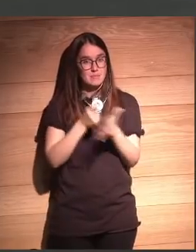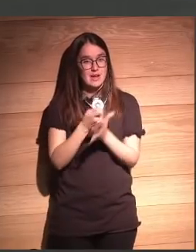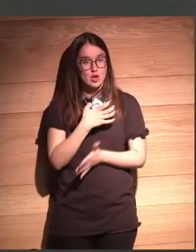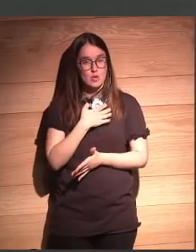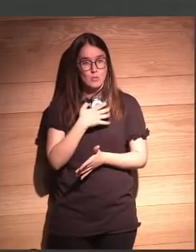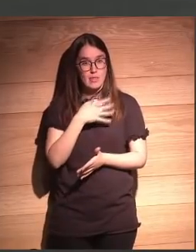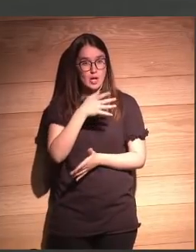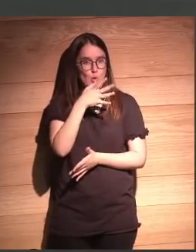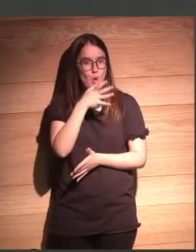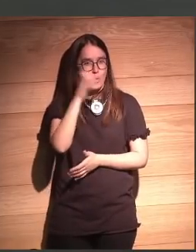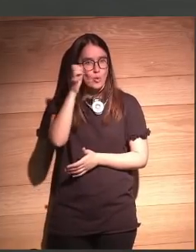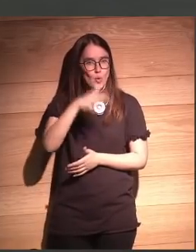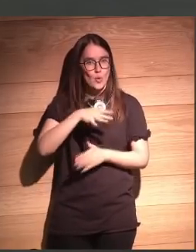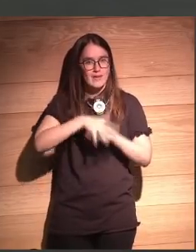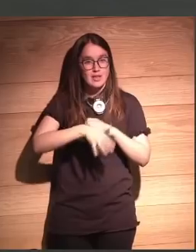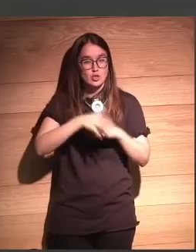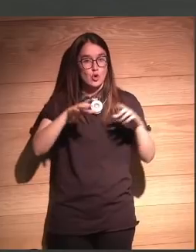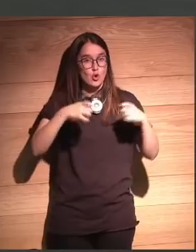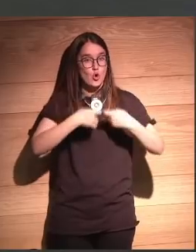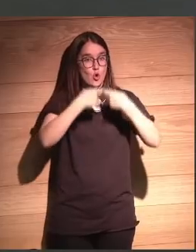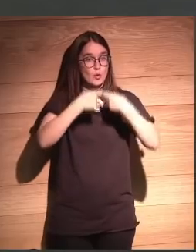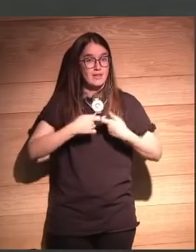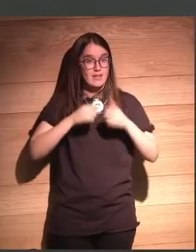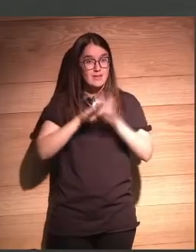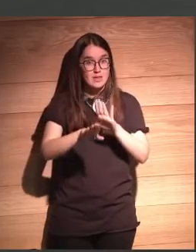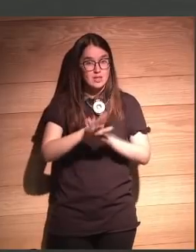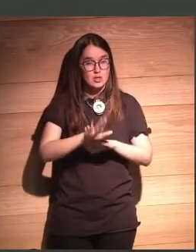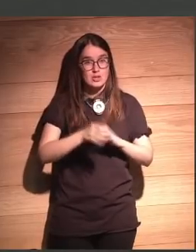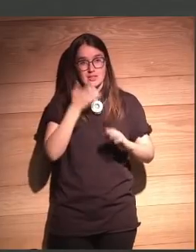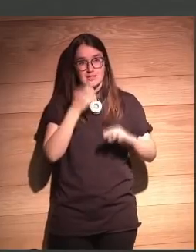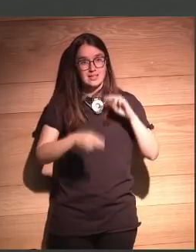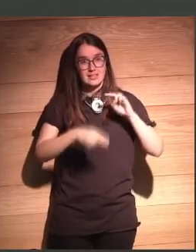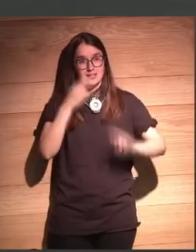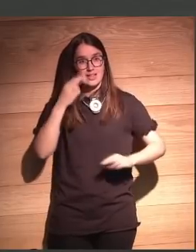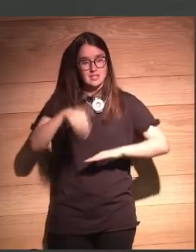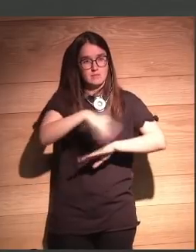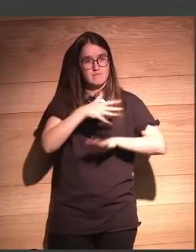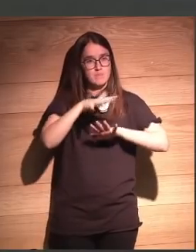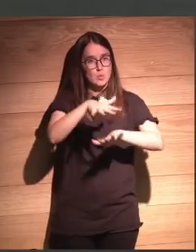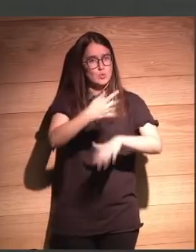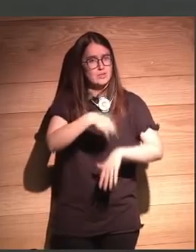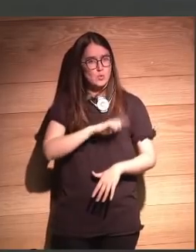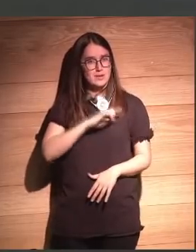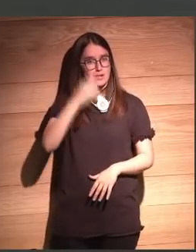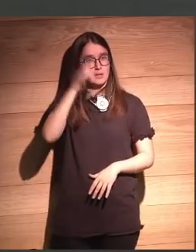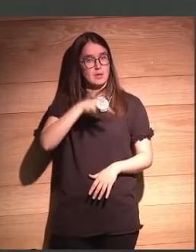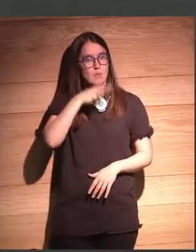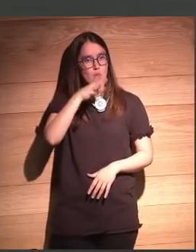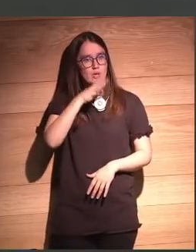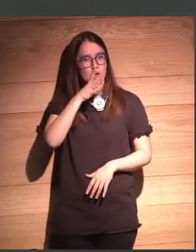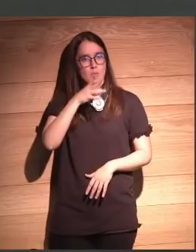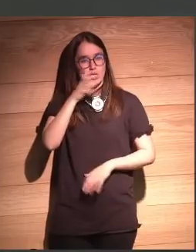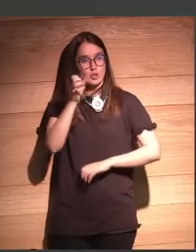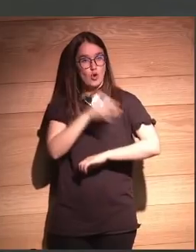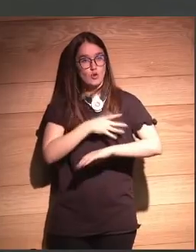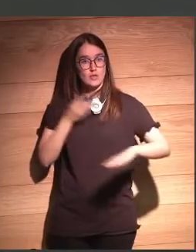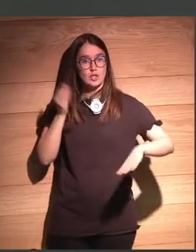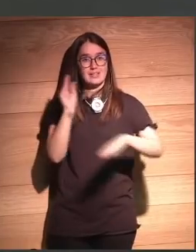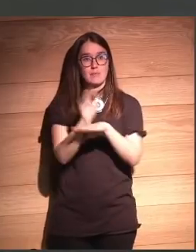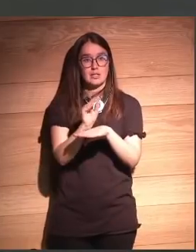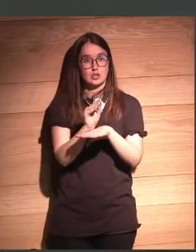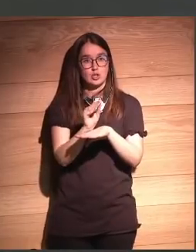o los suministros o la comunidad de vecinos. Si el taxi sale a la calle, es una lucha nuestra. ¿Por qué? Porque son los fondos de